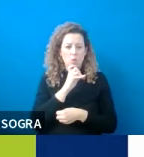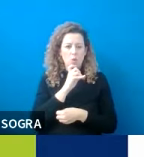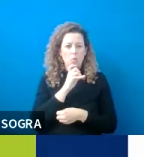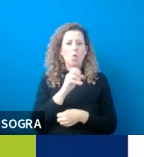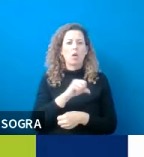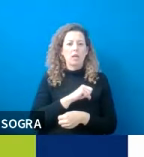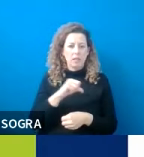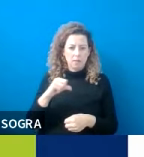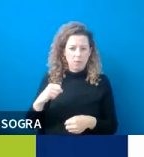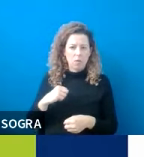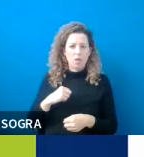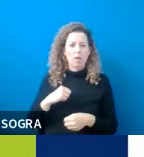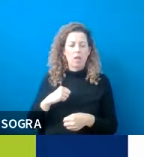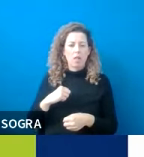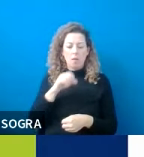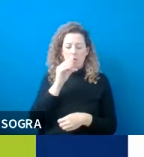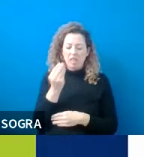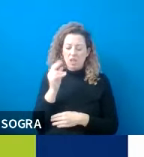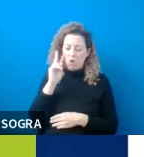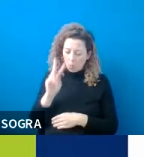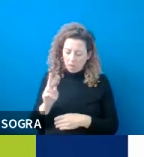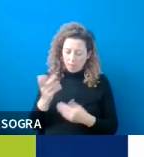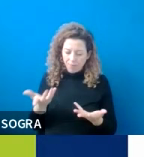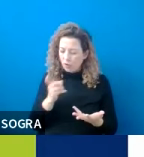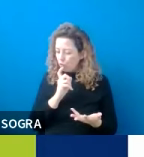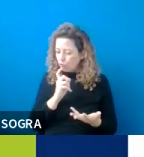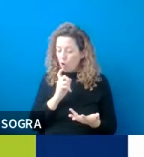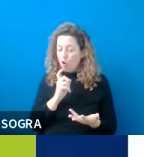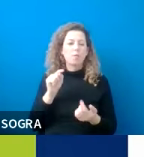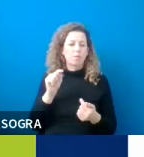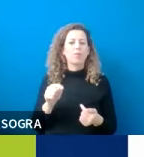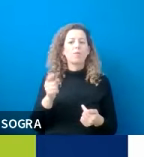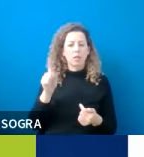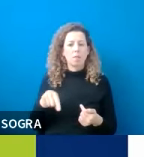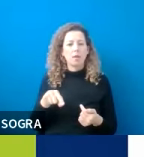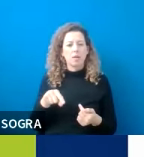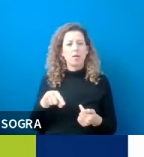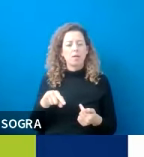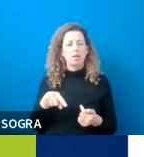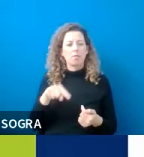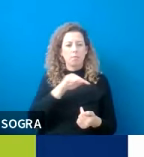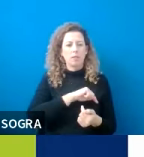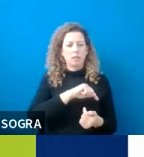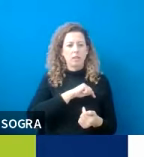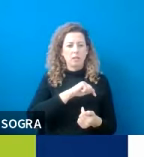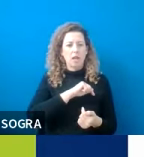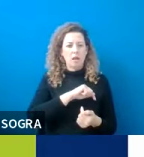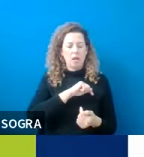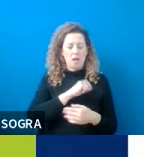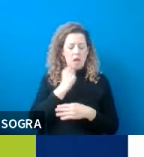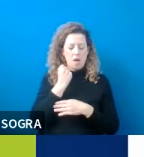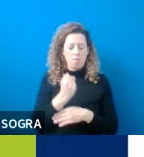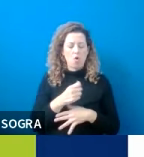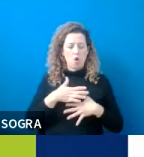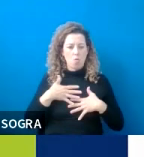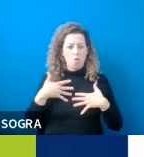individualizada en su peque. Eso también va a acompañar a nuestro apoyo emocional y nuestro apoyo instrumental. Le vamos a dar